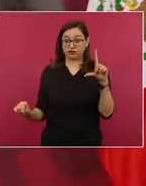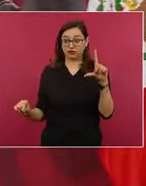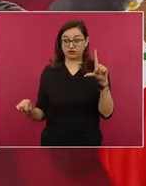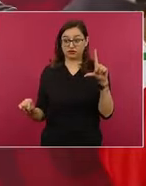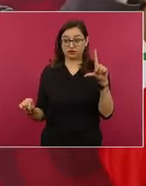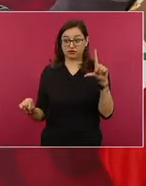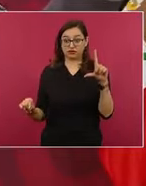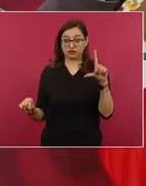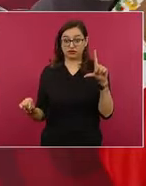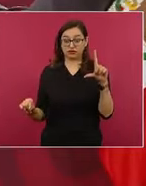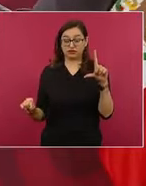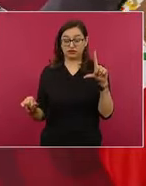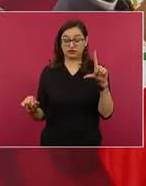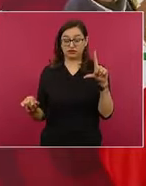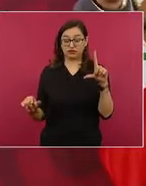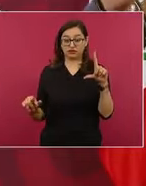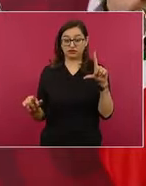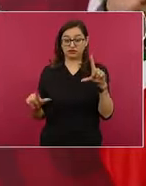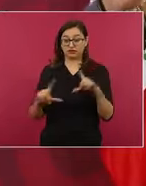era